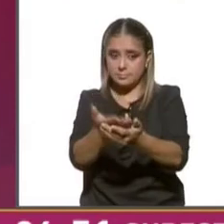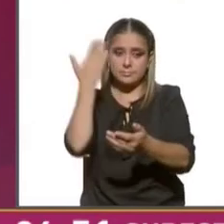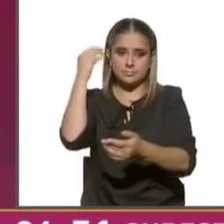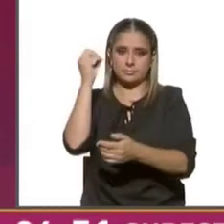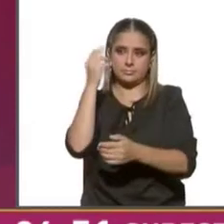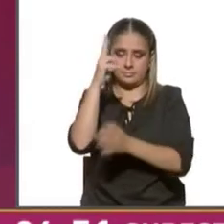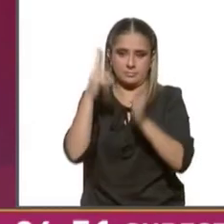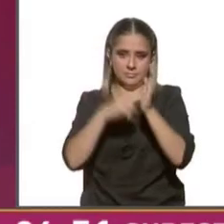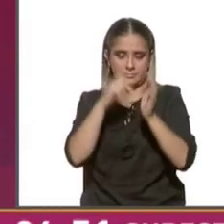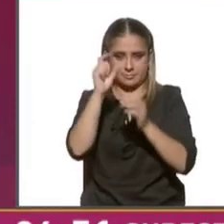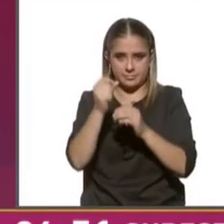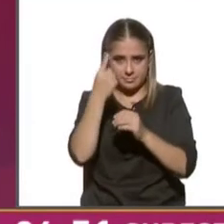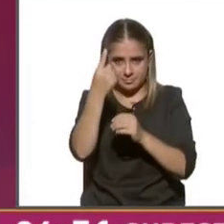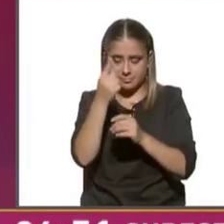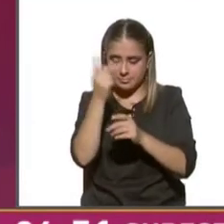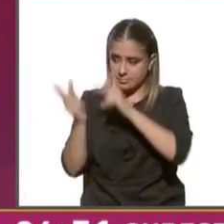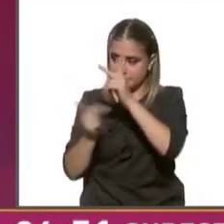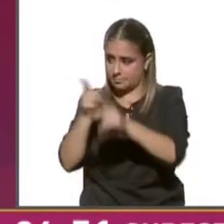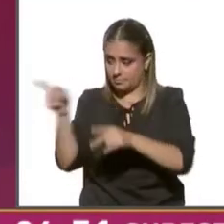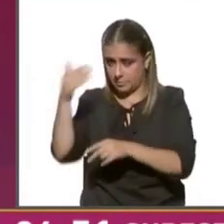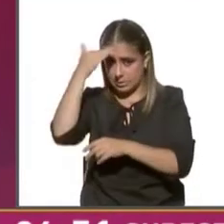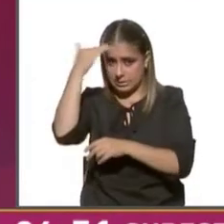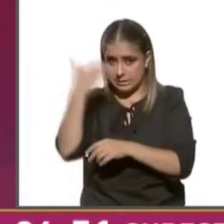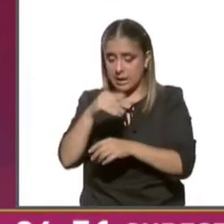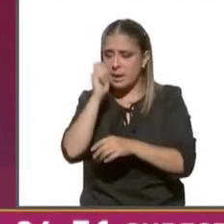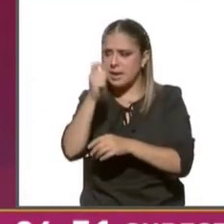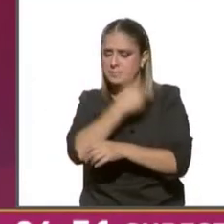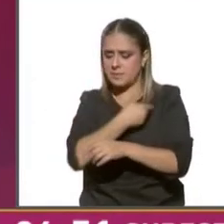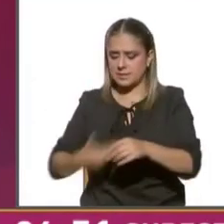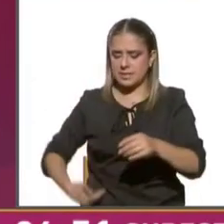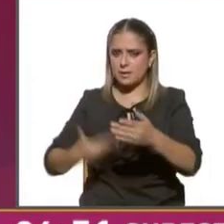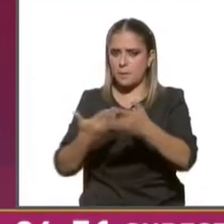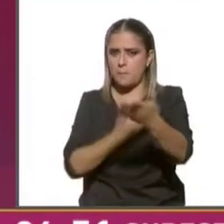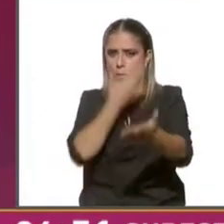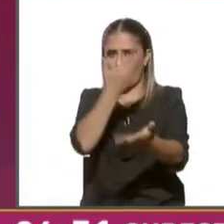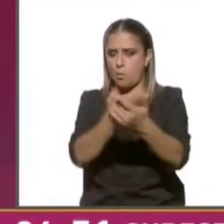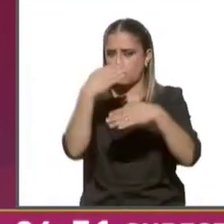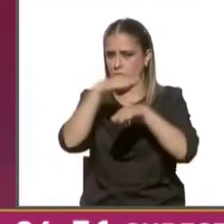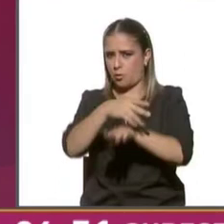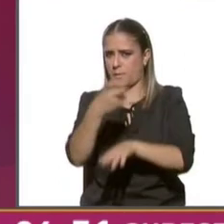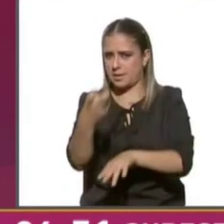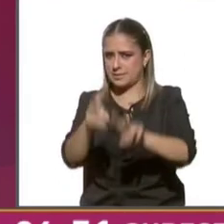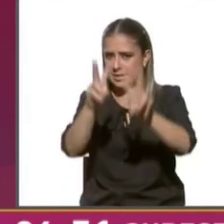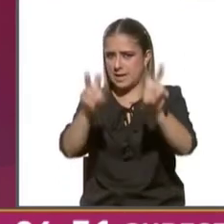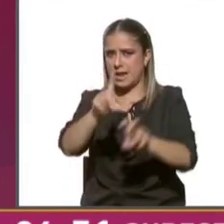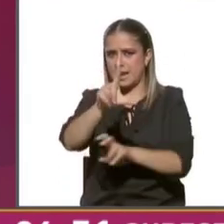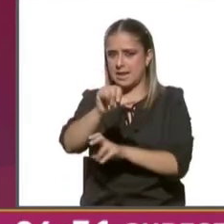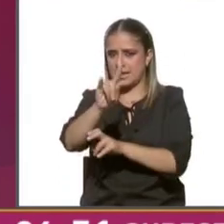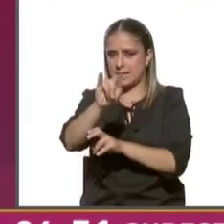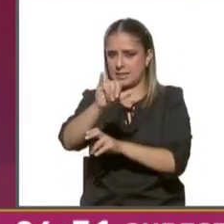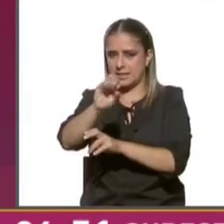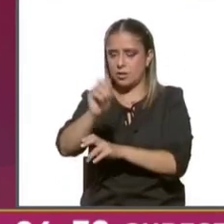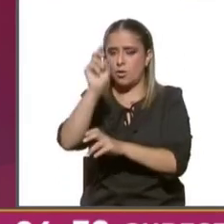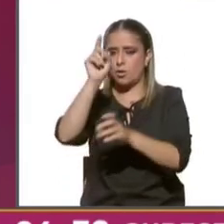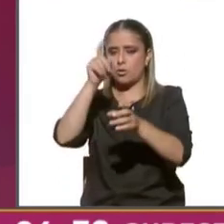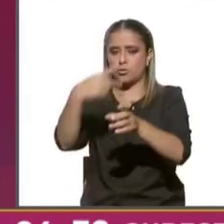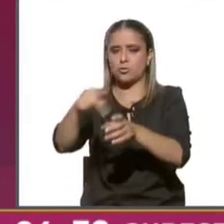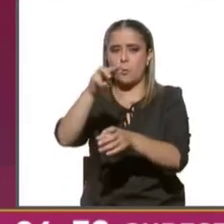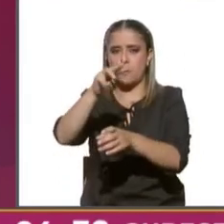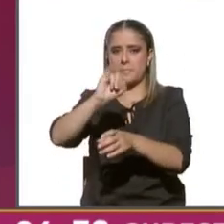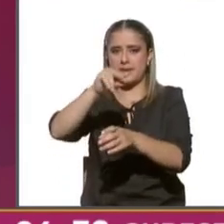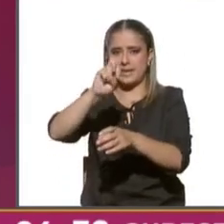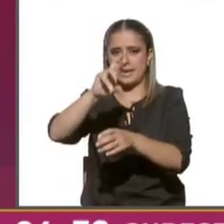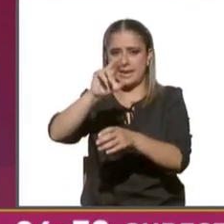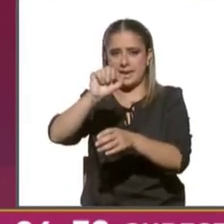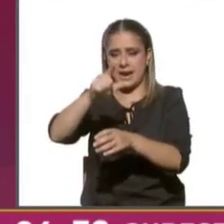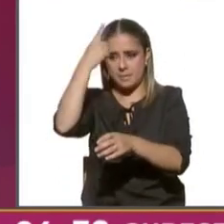21. Usted está enterado de la propuesta del presidente López Obrador de considerar al litio como mineral estratégico para que sea propiedad